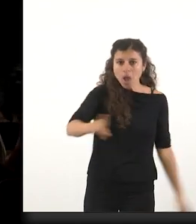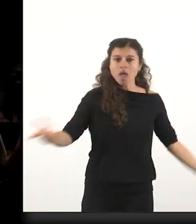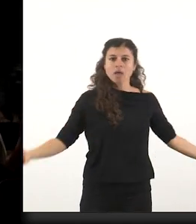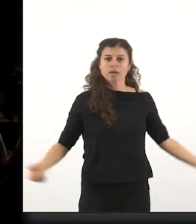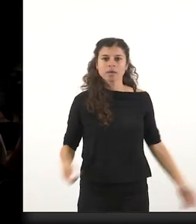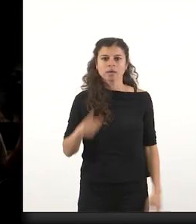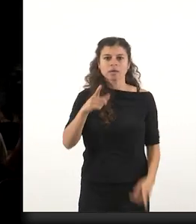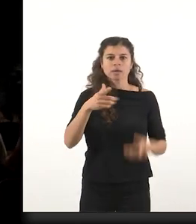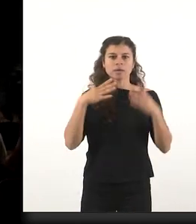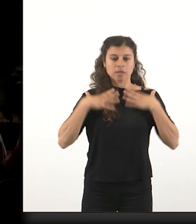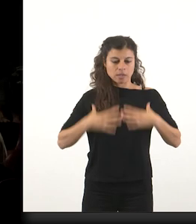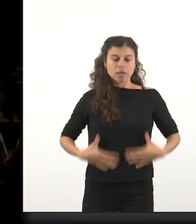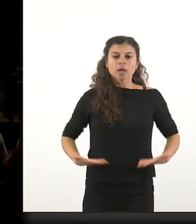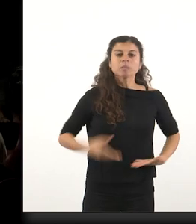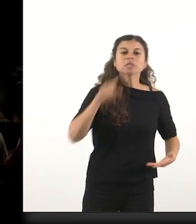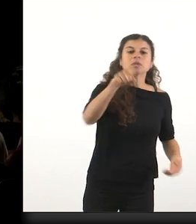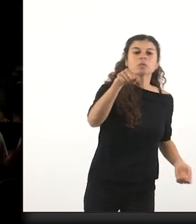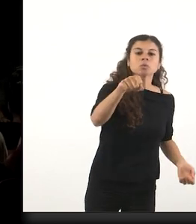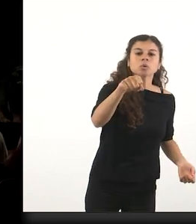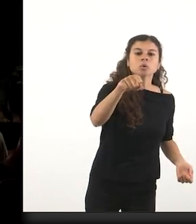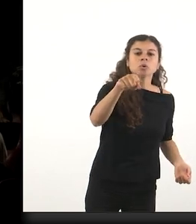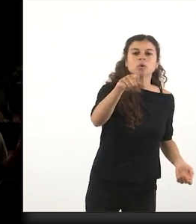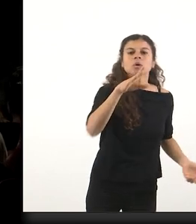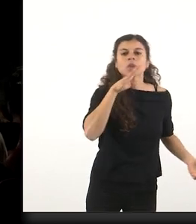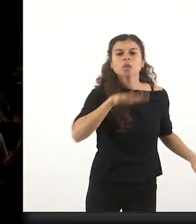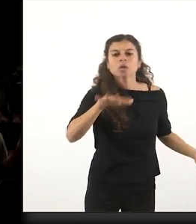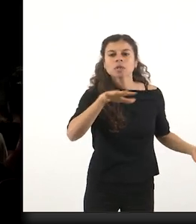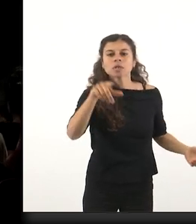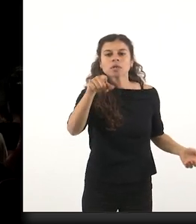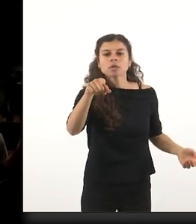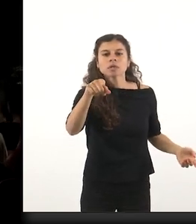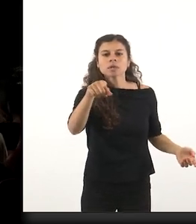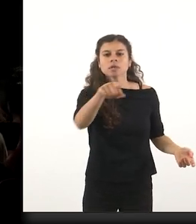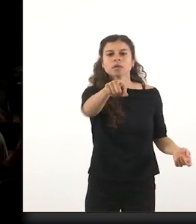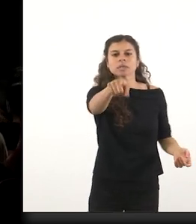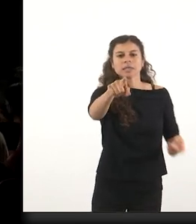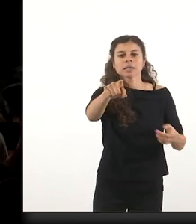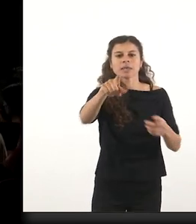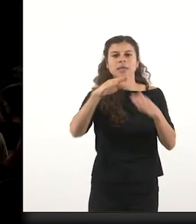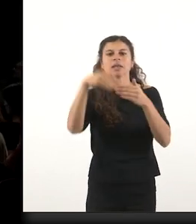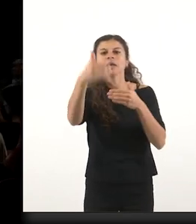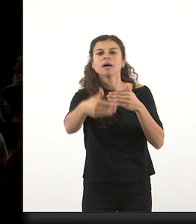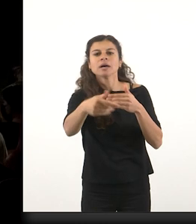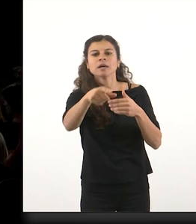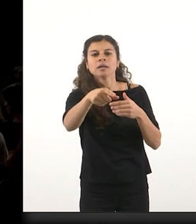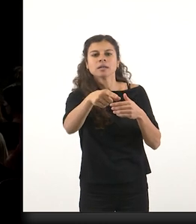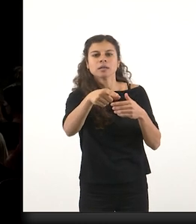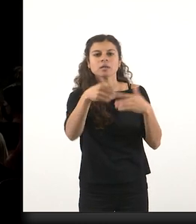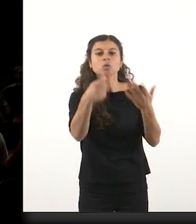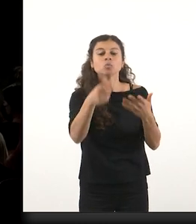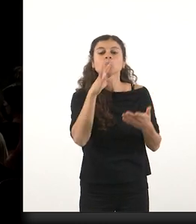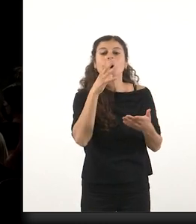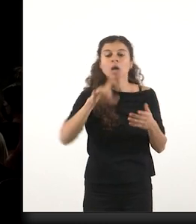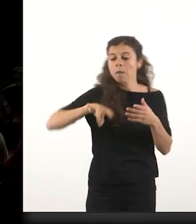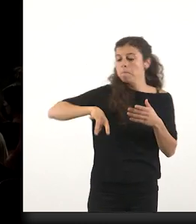El de la camiseta de este de Gofrido, tú, muchacho. ¿Dónde está? Ahí tiene una muchacha, adelante tuya, mírala, tiene una muchacha, ¿no? Pues tú de repente te tira un